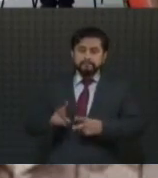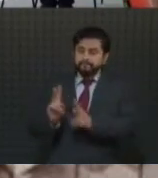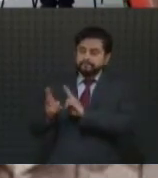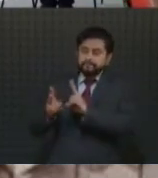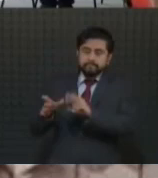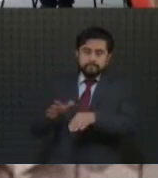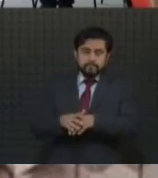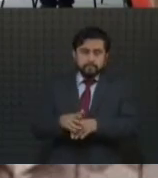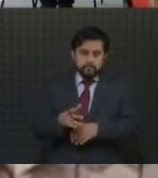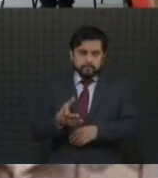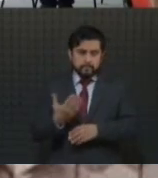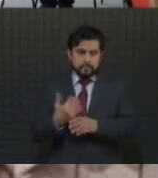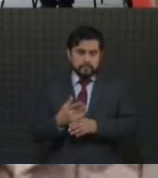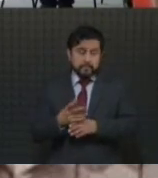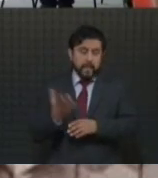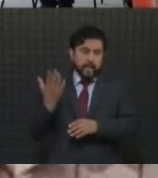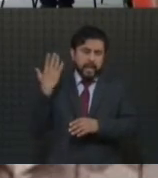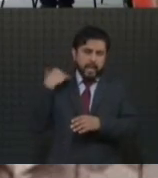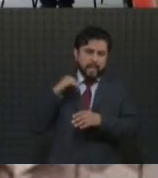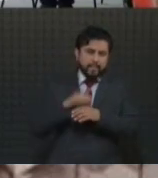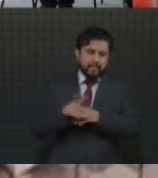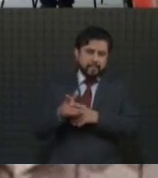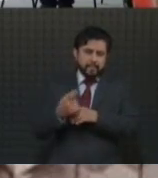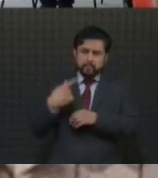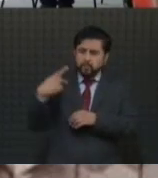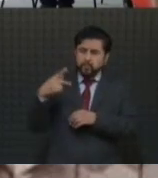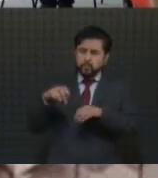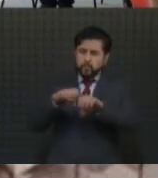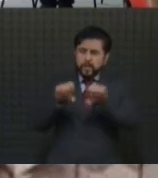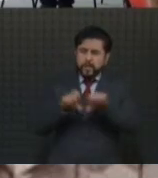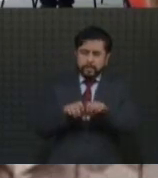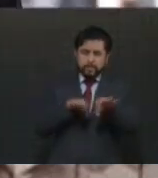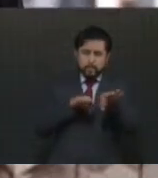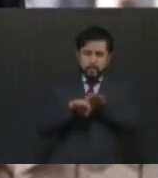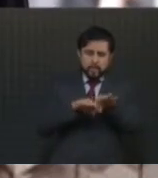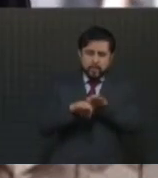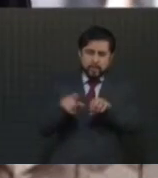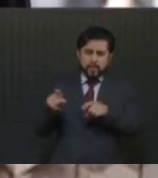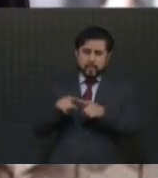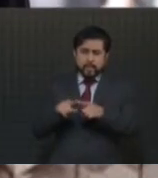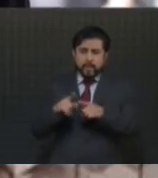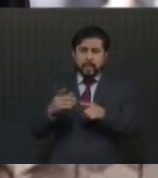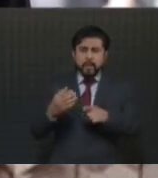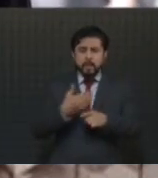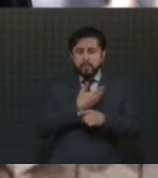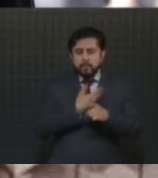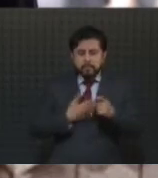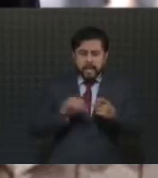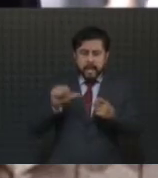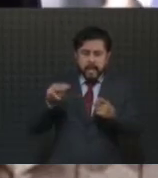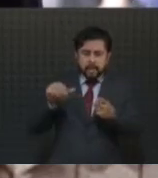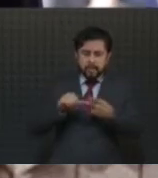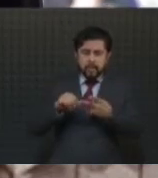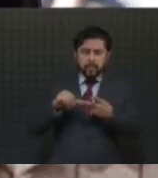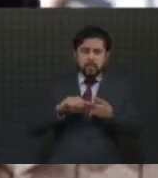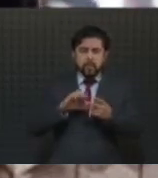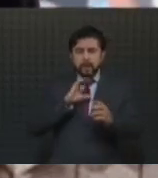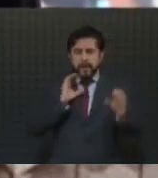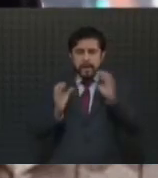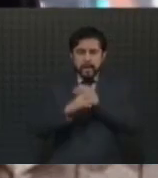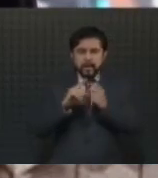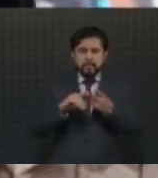del equipo de Claudia Sheinbaum, junto con López Obrador, crearon ese tipo de ayuda